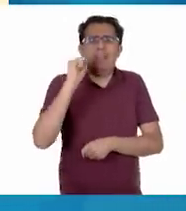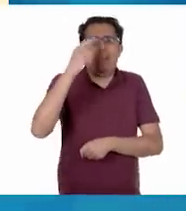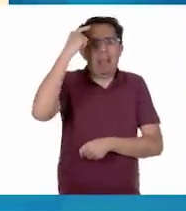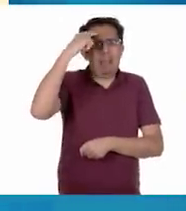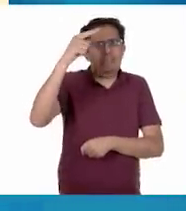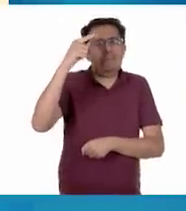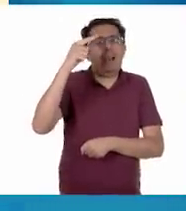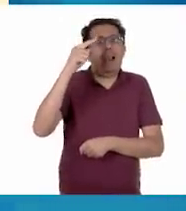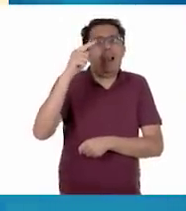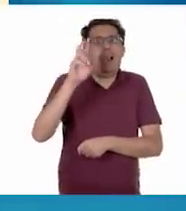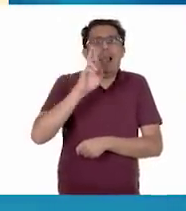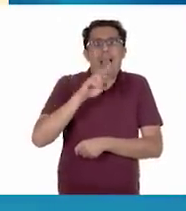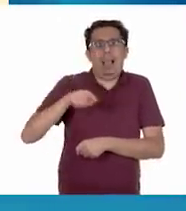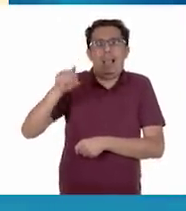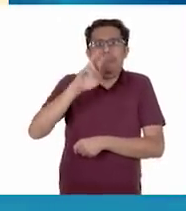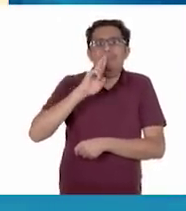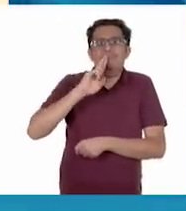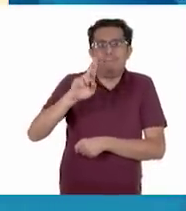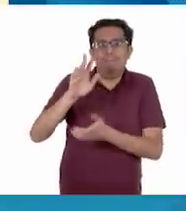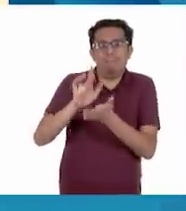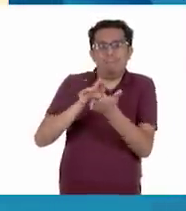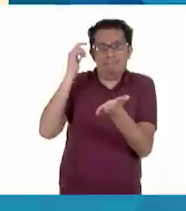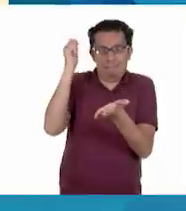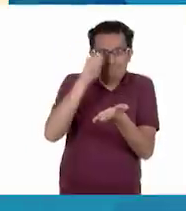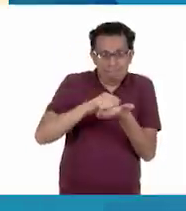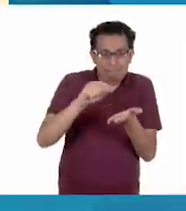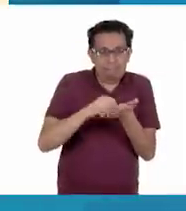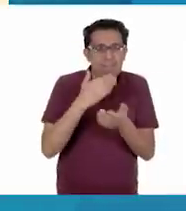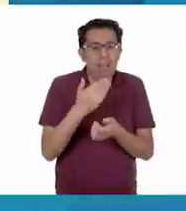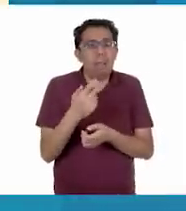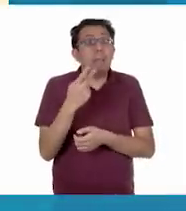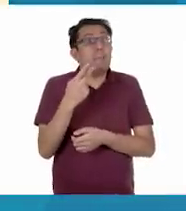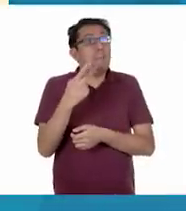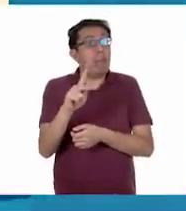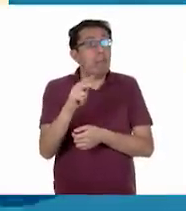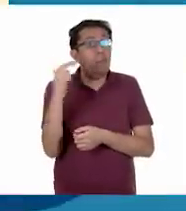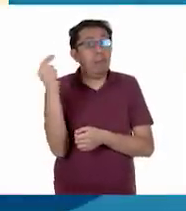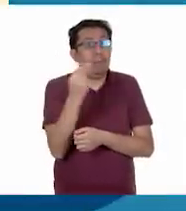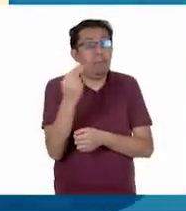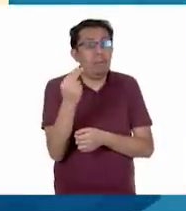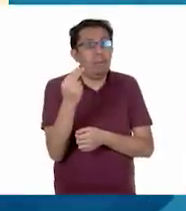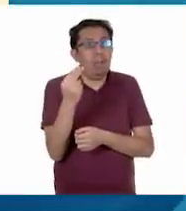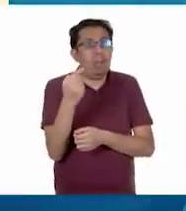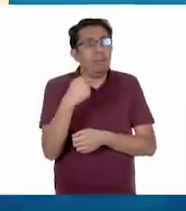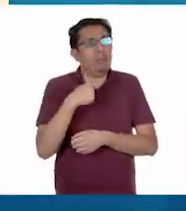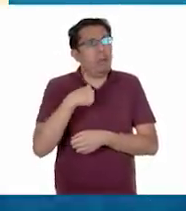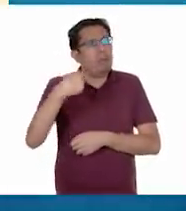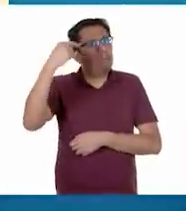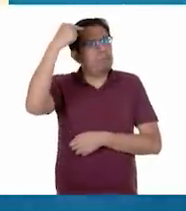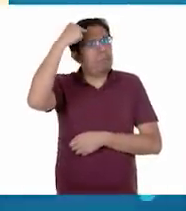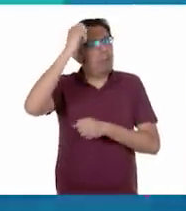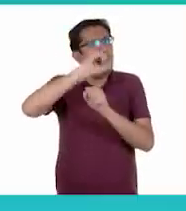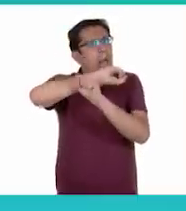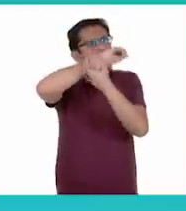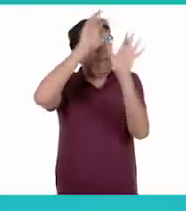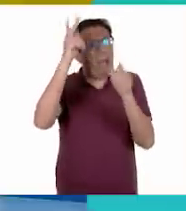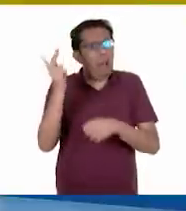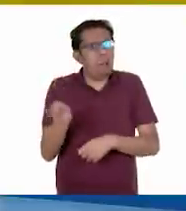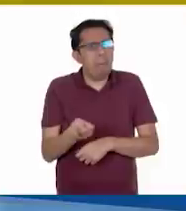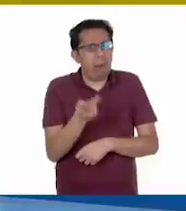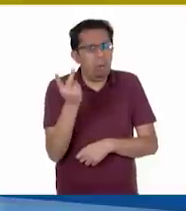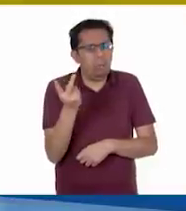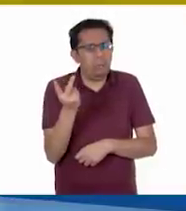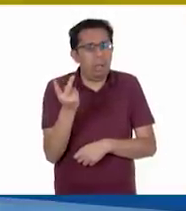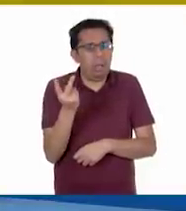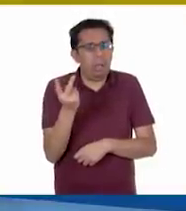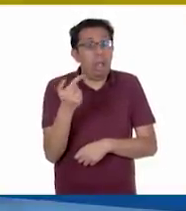personas a quienes estamos entrevistando. Pero para eso tenemos que tener mucha claridad sobre la pregunta que formulamos. Si